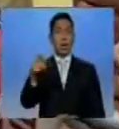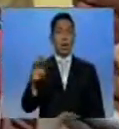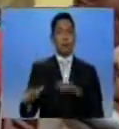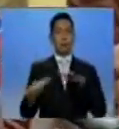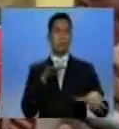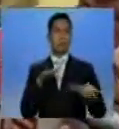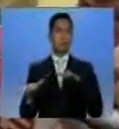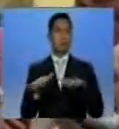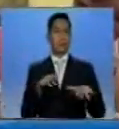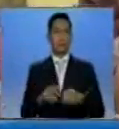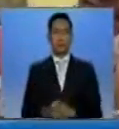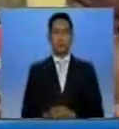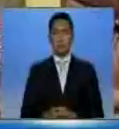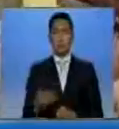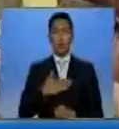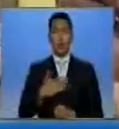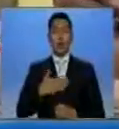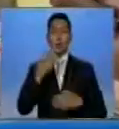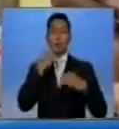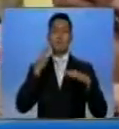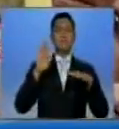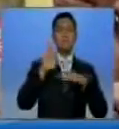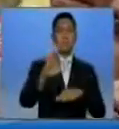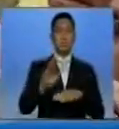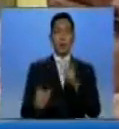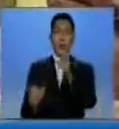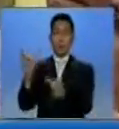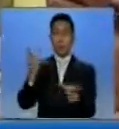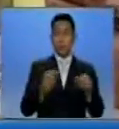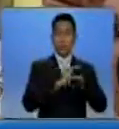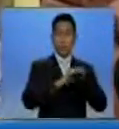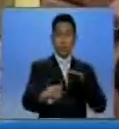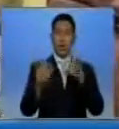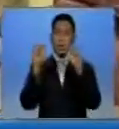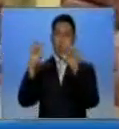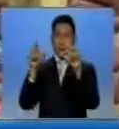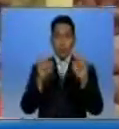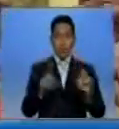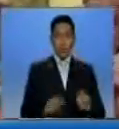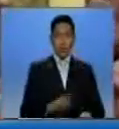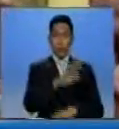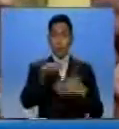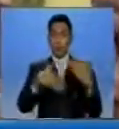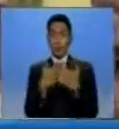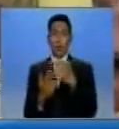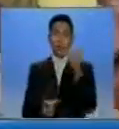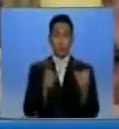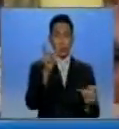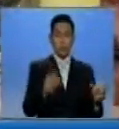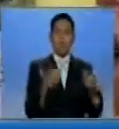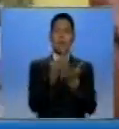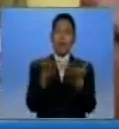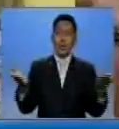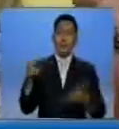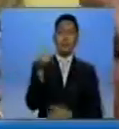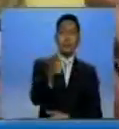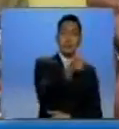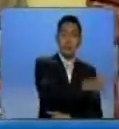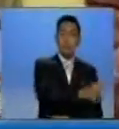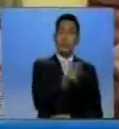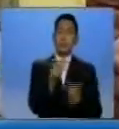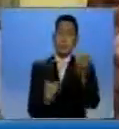comprometo a llamar a una consulta popular muy bien. Para que sea el pueblo el que